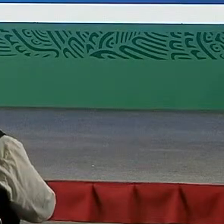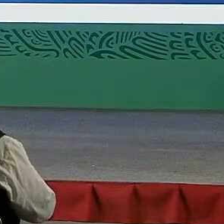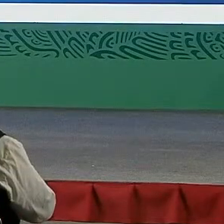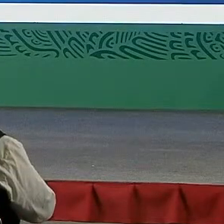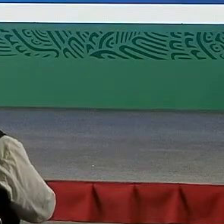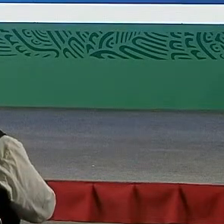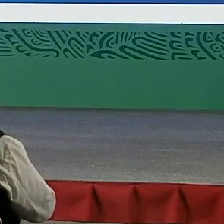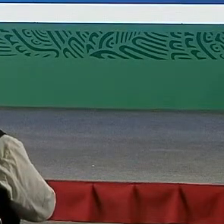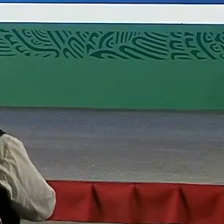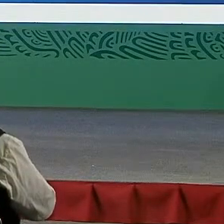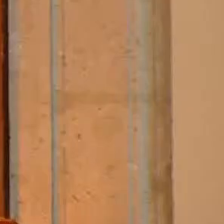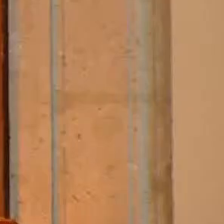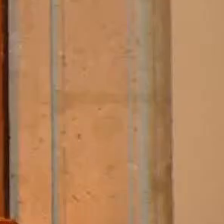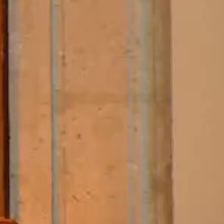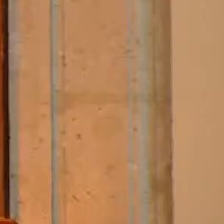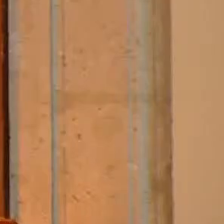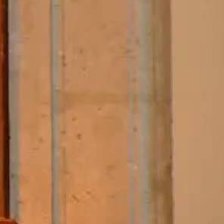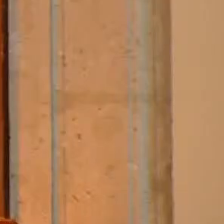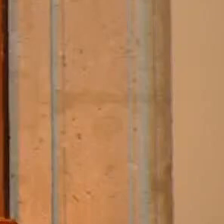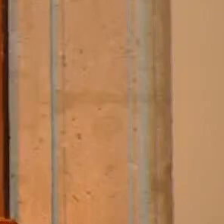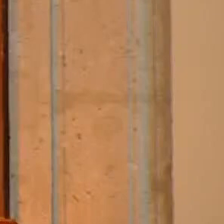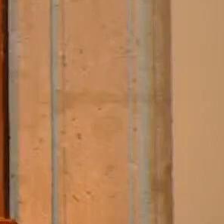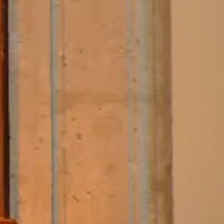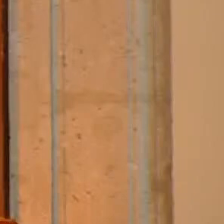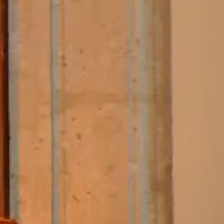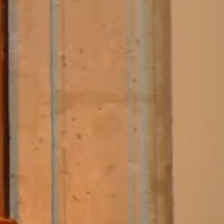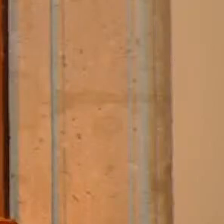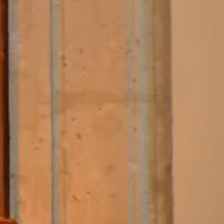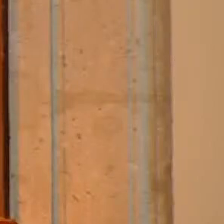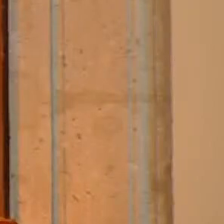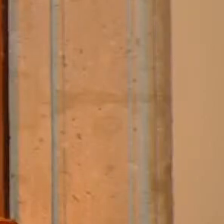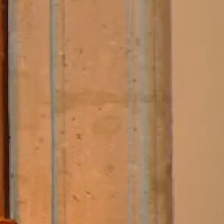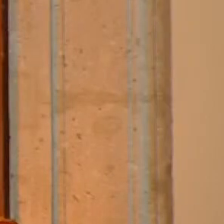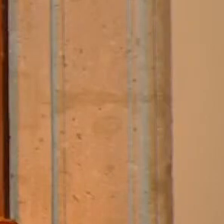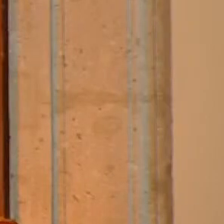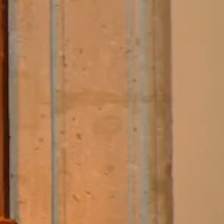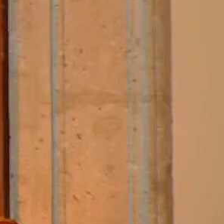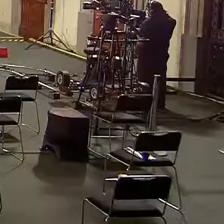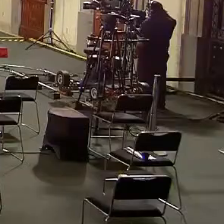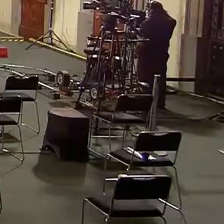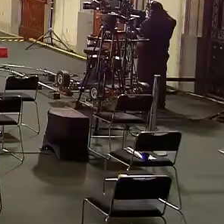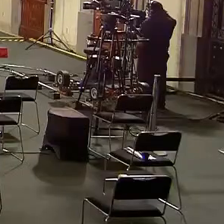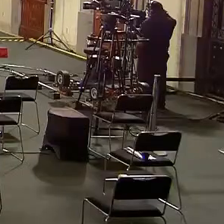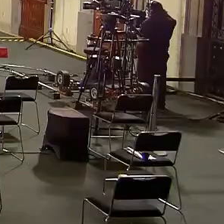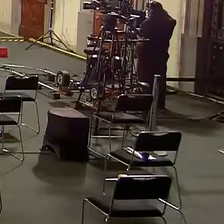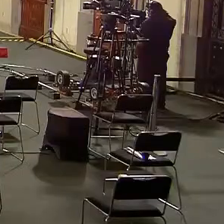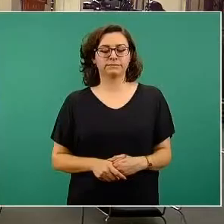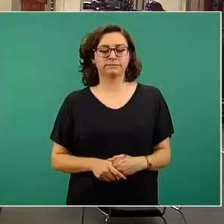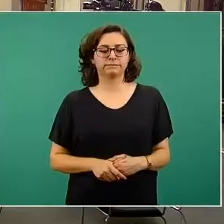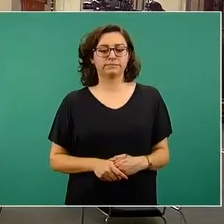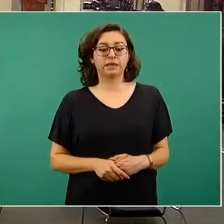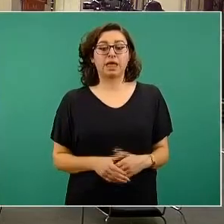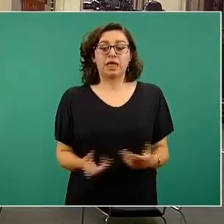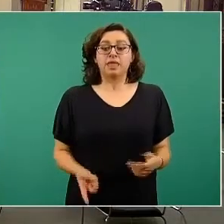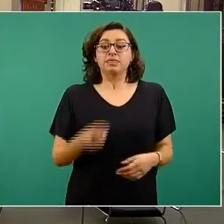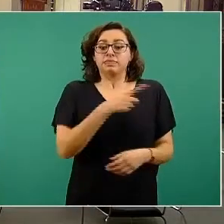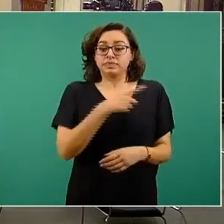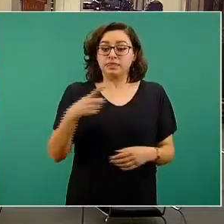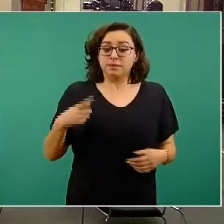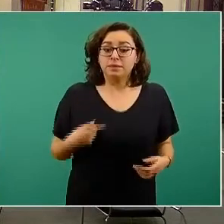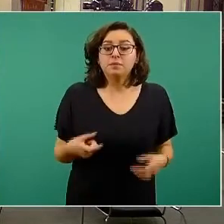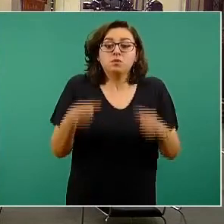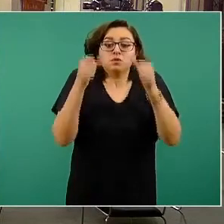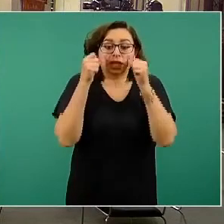estar haciendo de manera diaria, a no relajar las medidas de prevención, a estar atentos a las recomendaciones que las